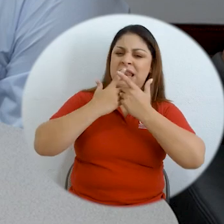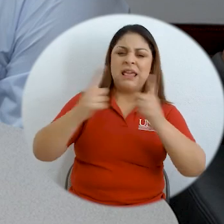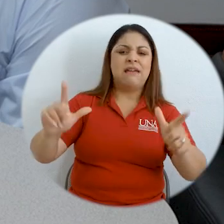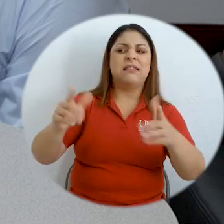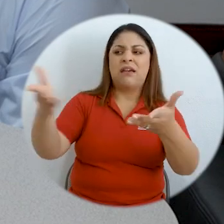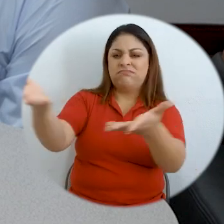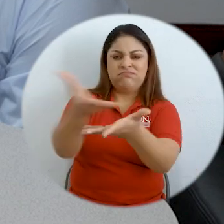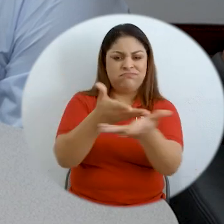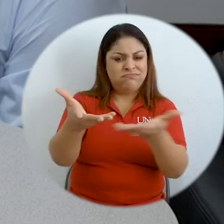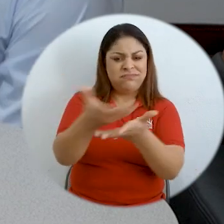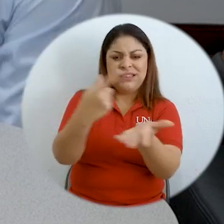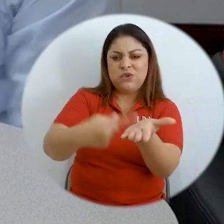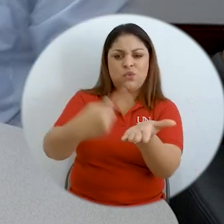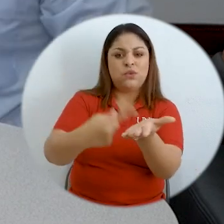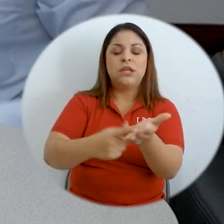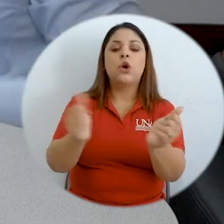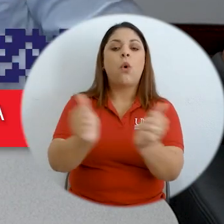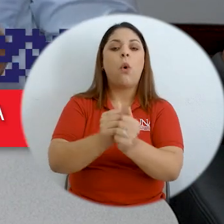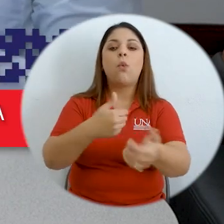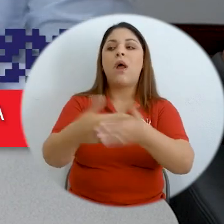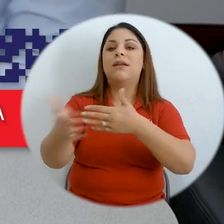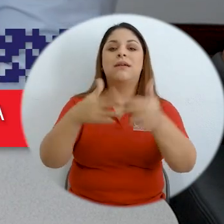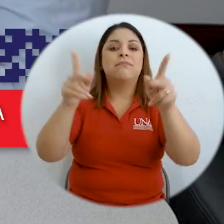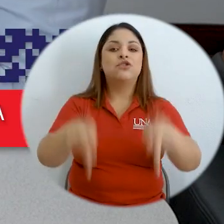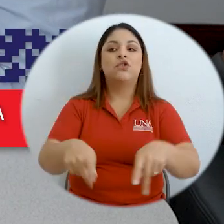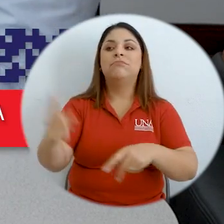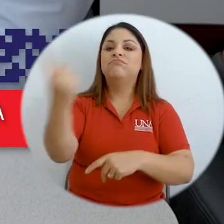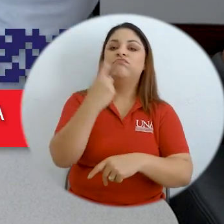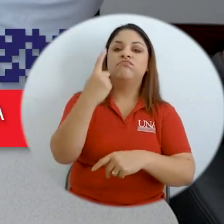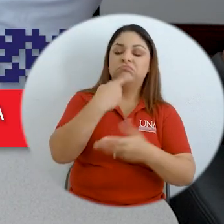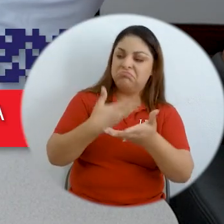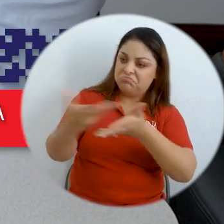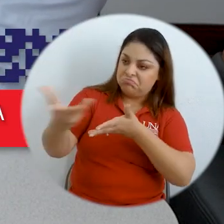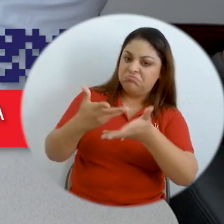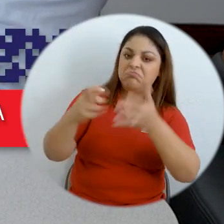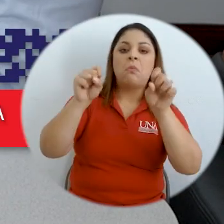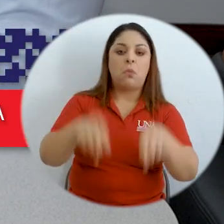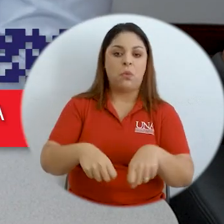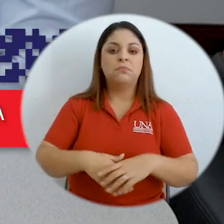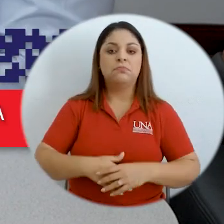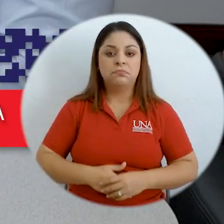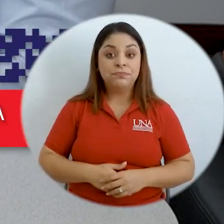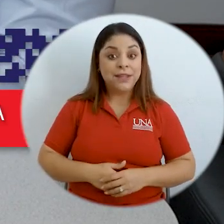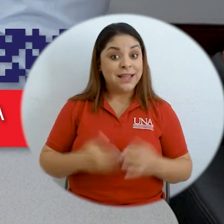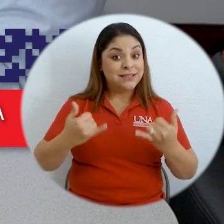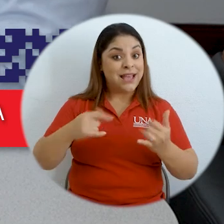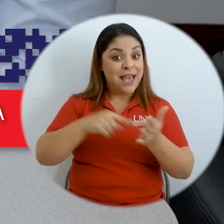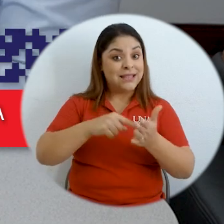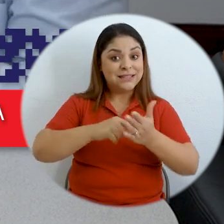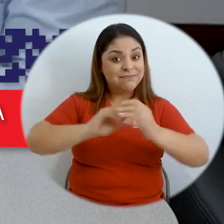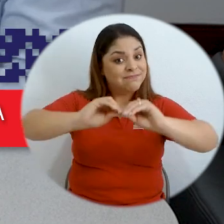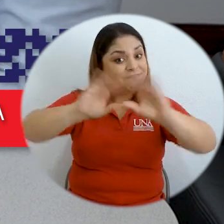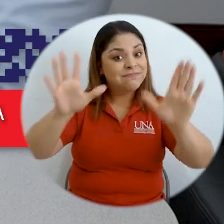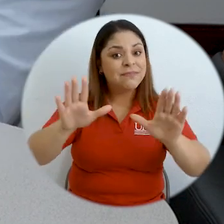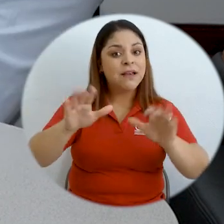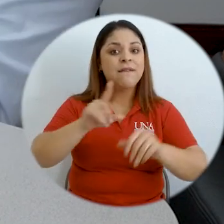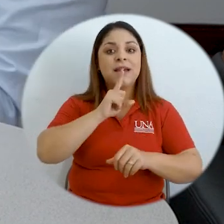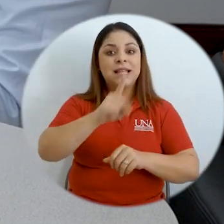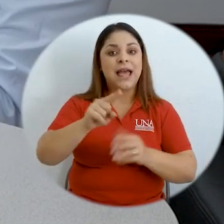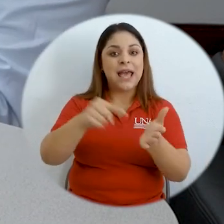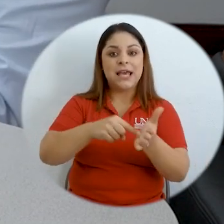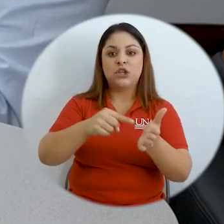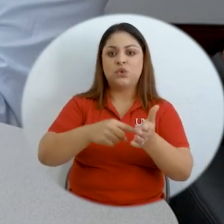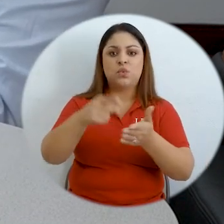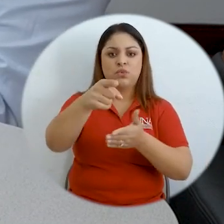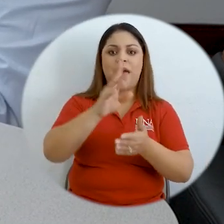poder exponerlo y discutirlo con cualquiera. Bueno, ahora que y aclaramos tantas dudas que puede tener las personas, ya ese tema debería estar aclarado porque esto lo